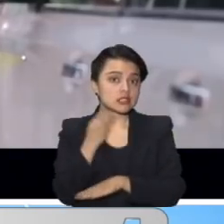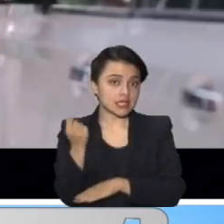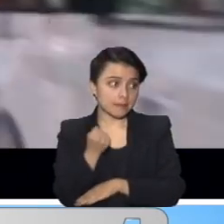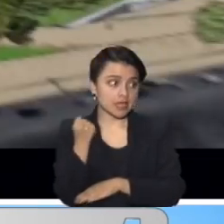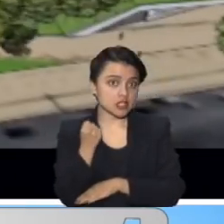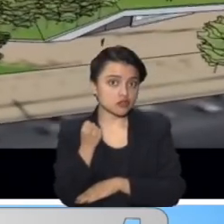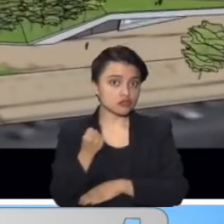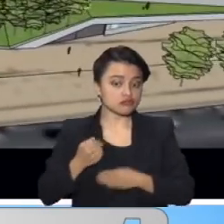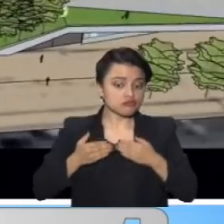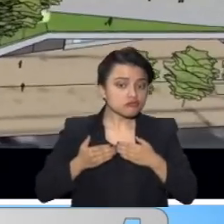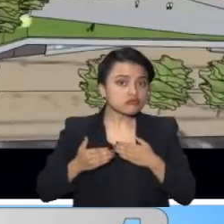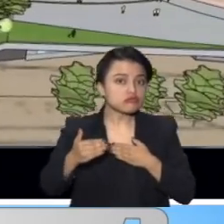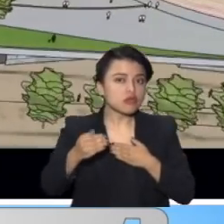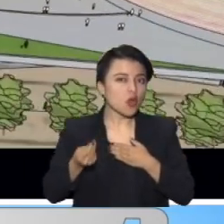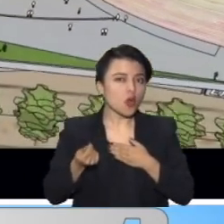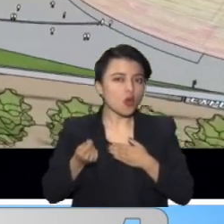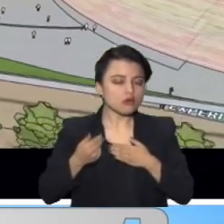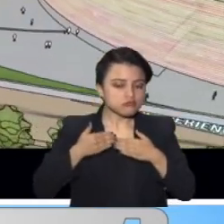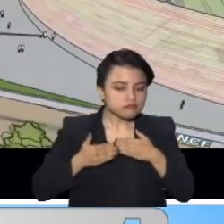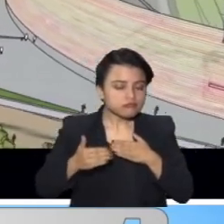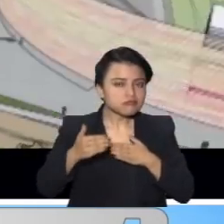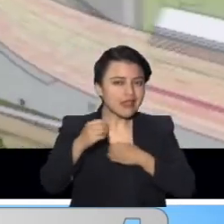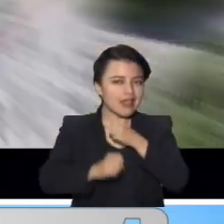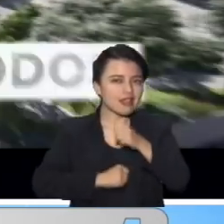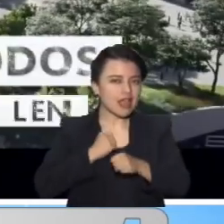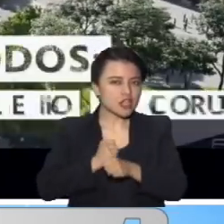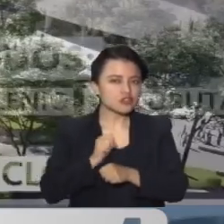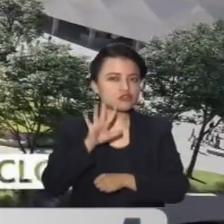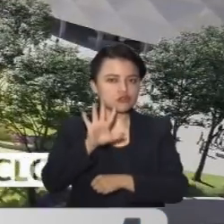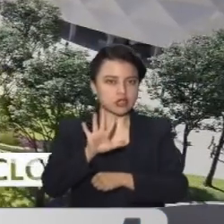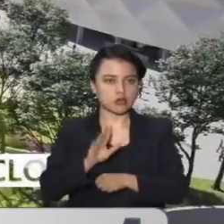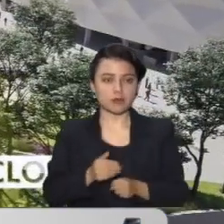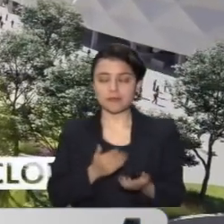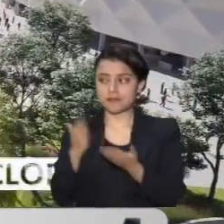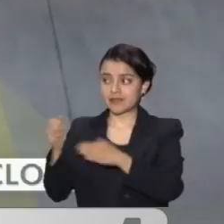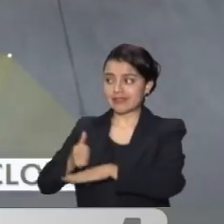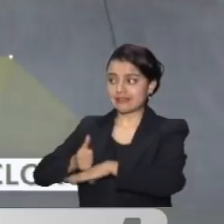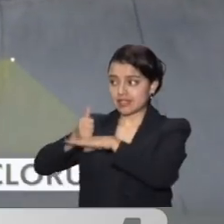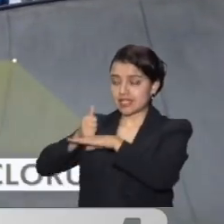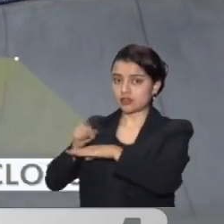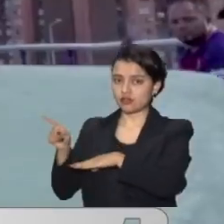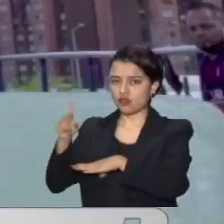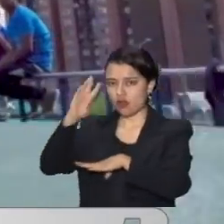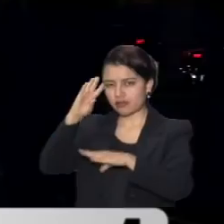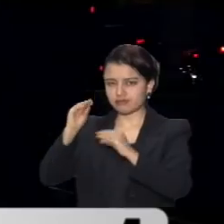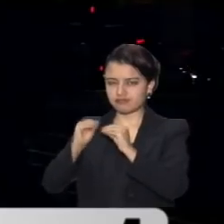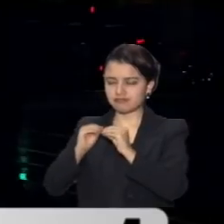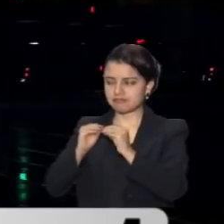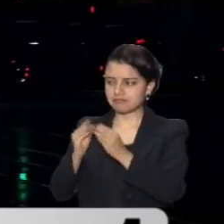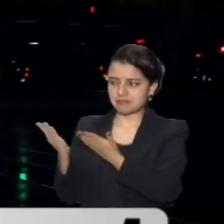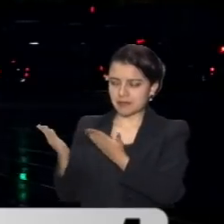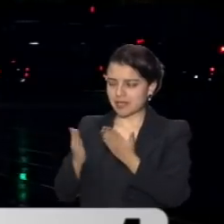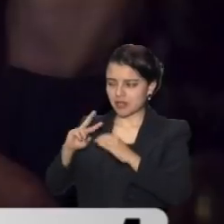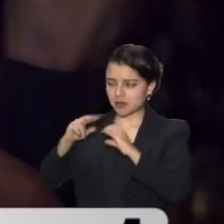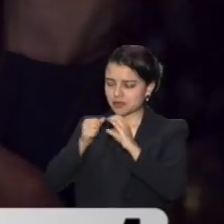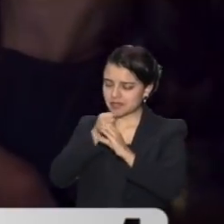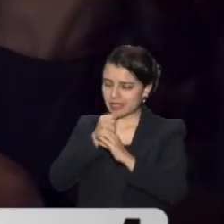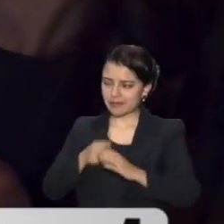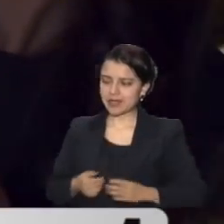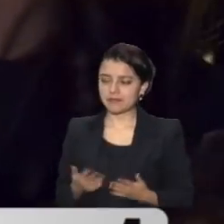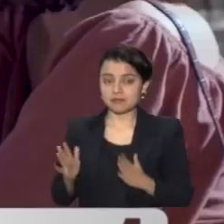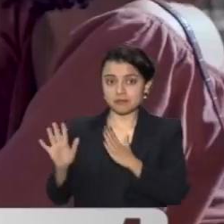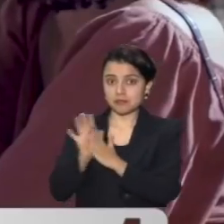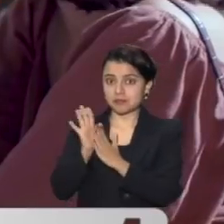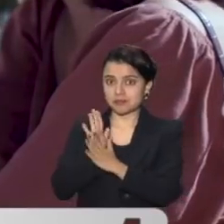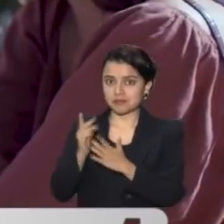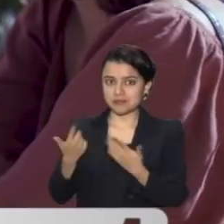eso hasta ahora nos acompaña en Noticentro 1 CMI Edgar Cardona, él es el director de esta alianza público-privada. Bienvenido al noticiero y cuéntenos cuál va a